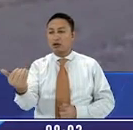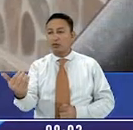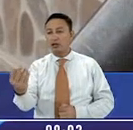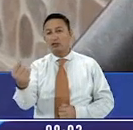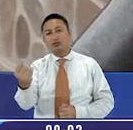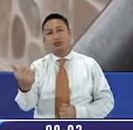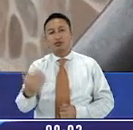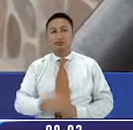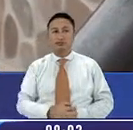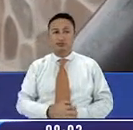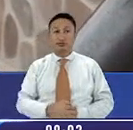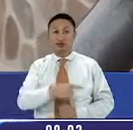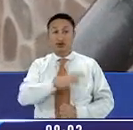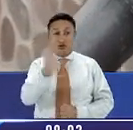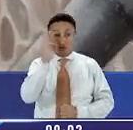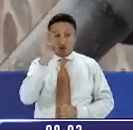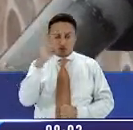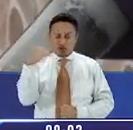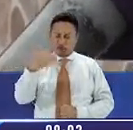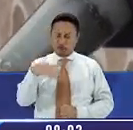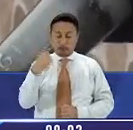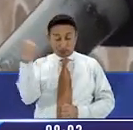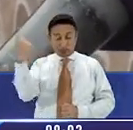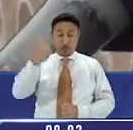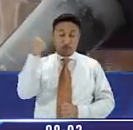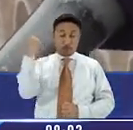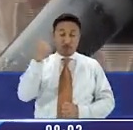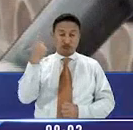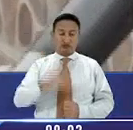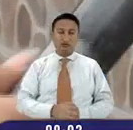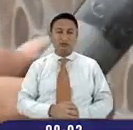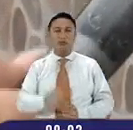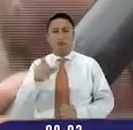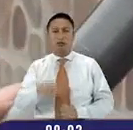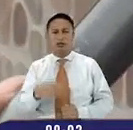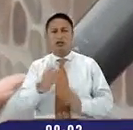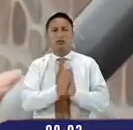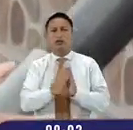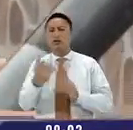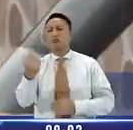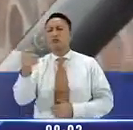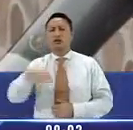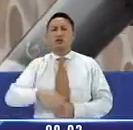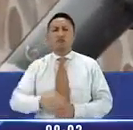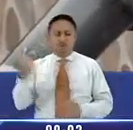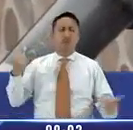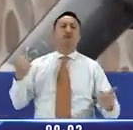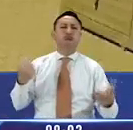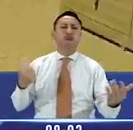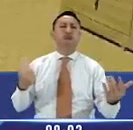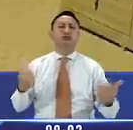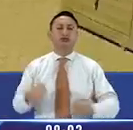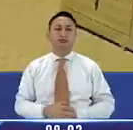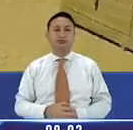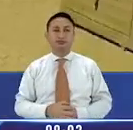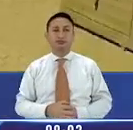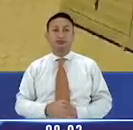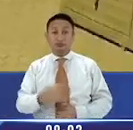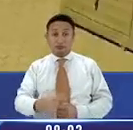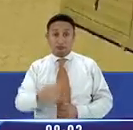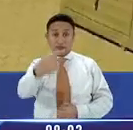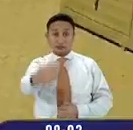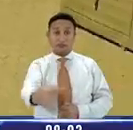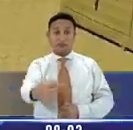transeúntes. Estaba bien consumido de droga. Le estaba pidiendo dinero, entró, le amenazó y se fue para adentro. A la siguiente